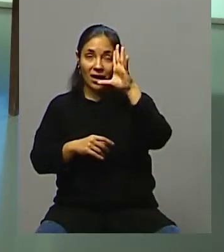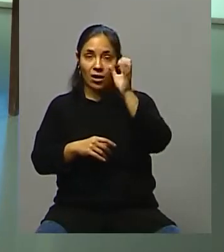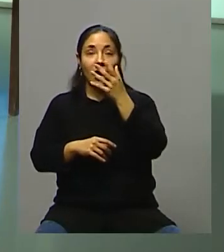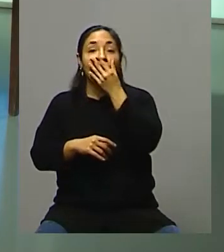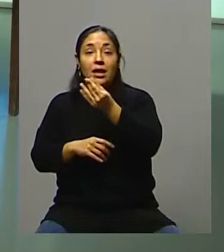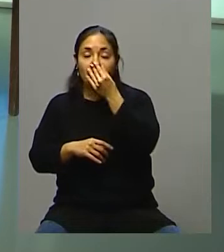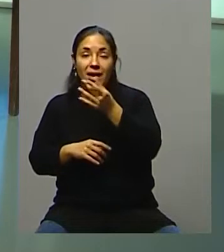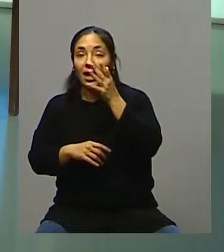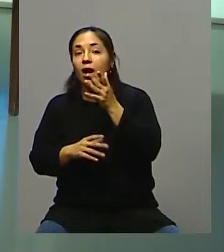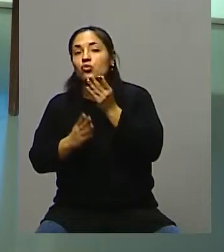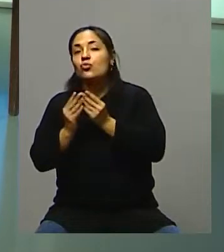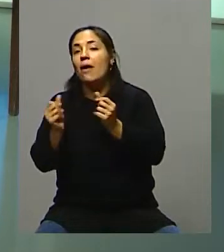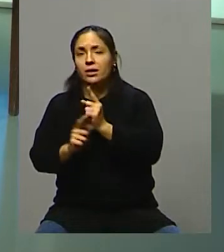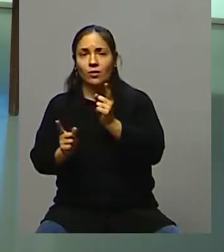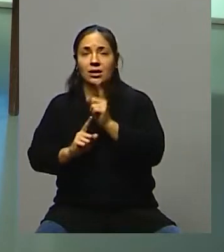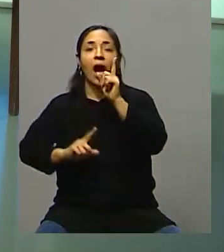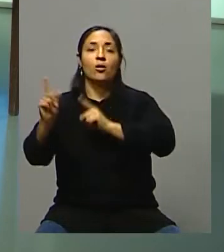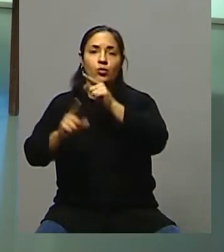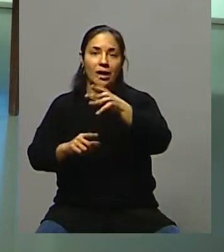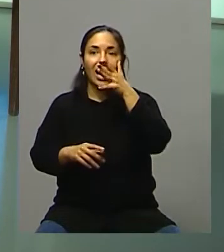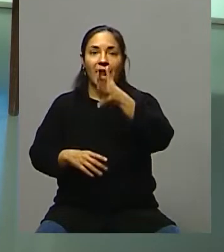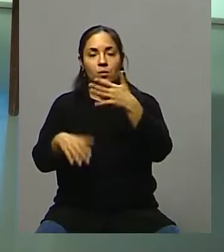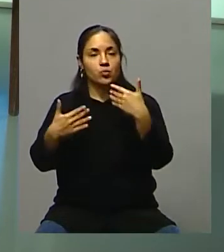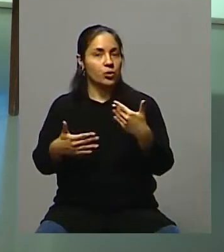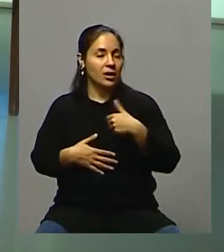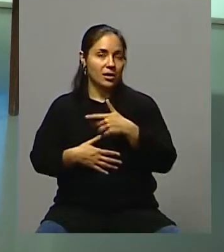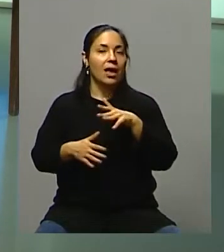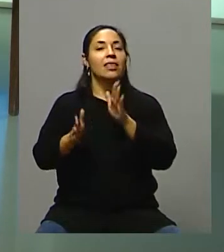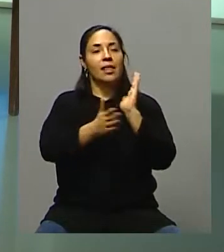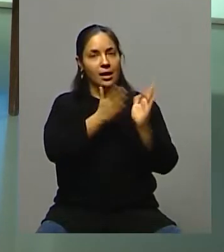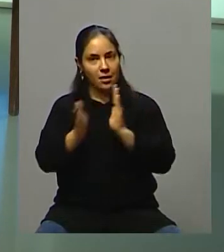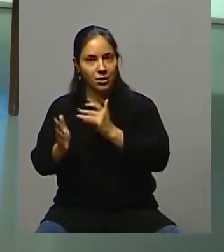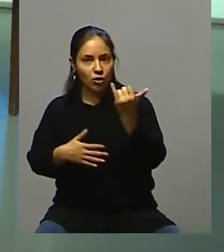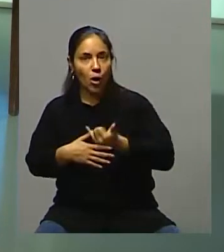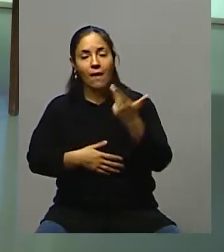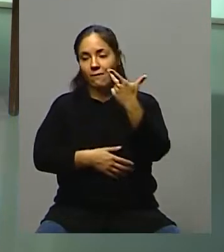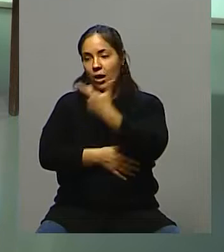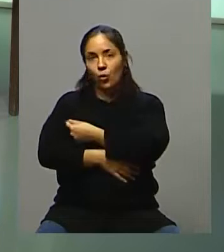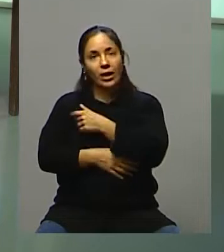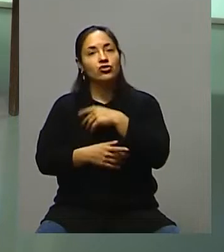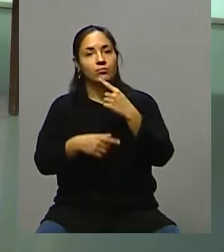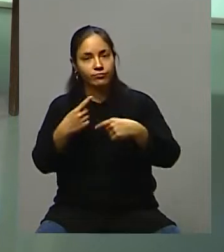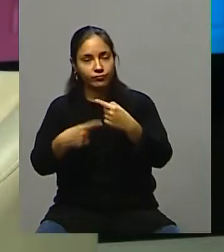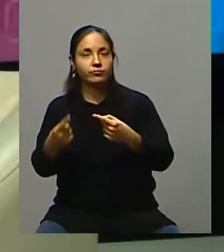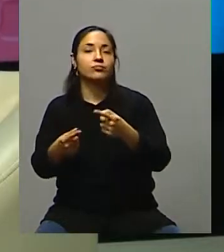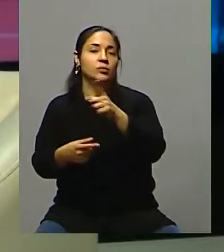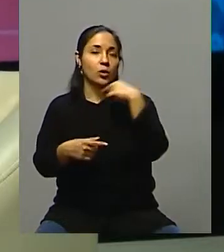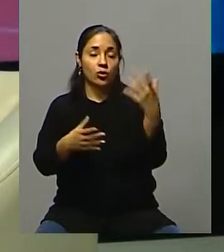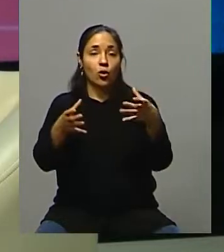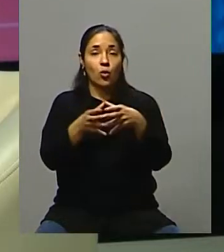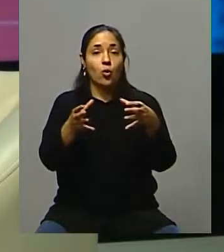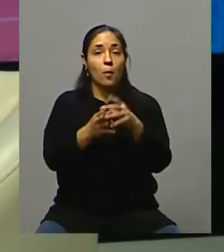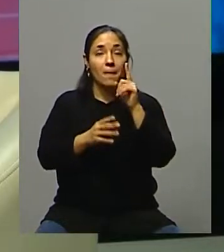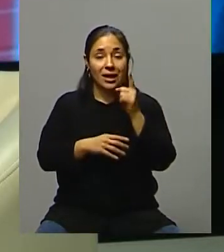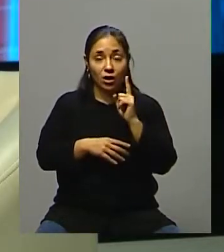y hay pacientes que se pueden complicar y hay tratamientos, ¿sí? Completar los esquemas de vacuna antigripal si somos grupo de riesgo, o sea,